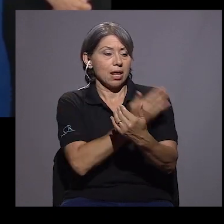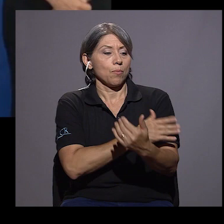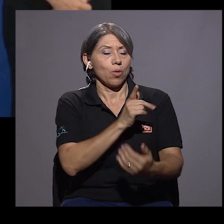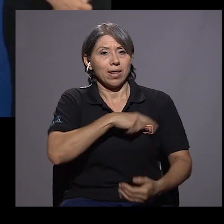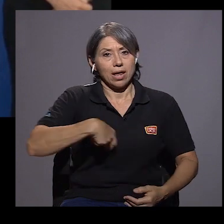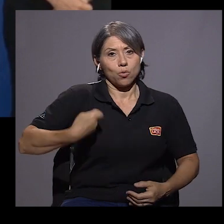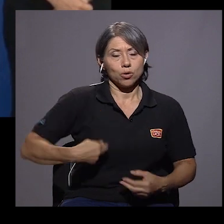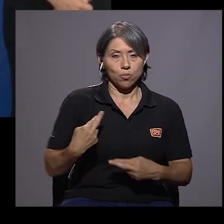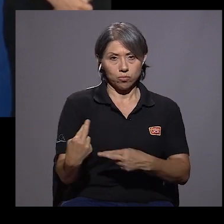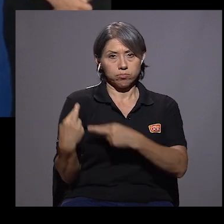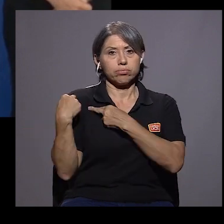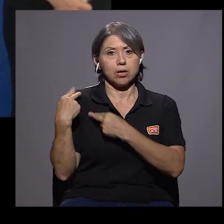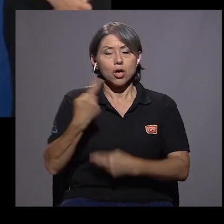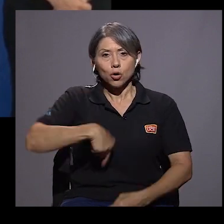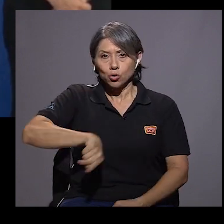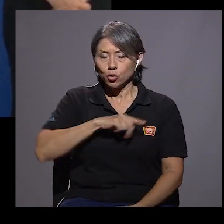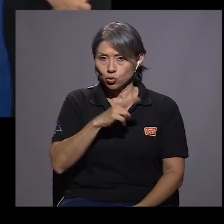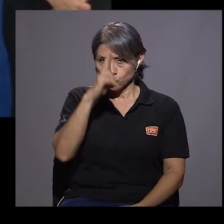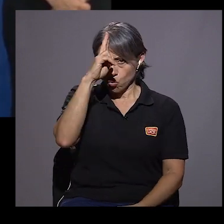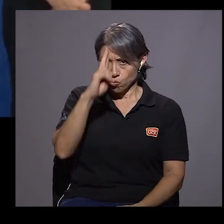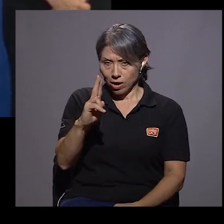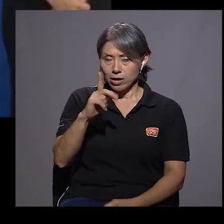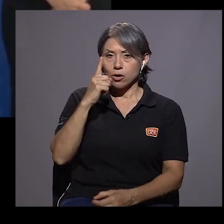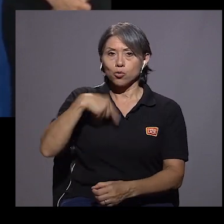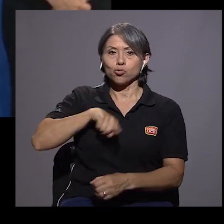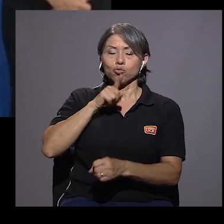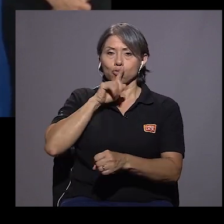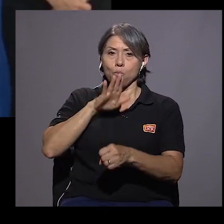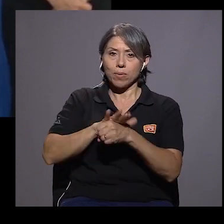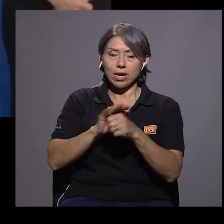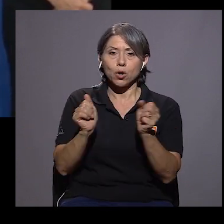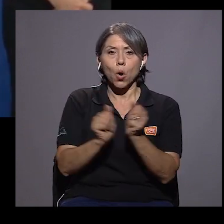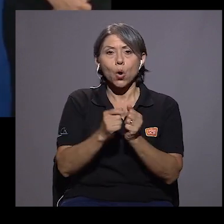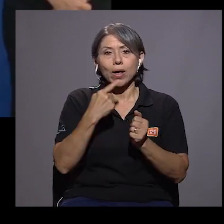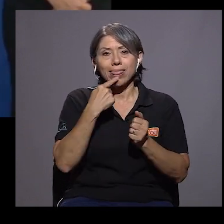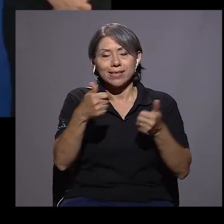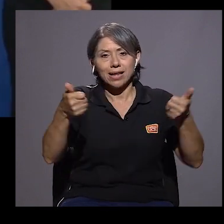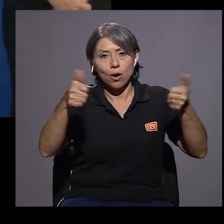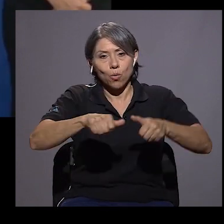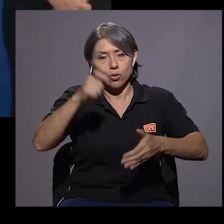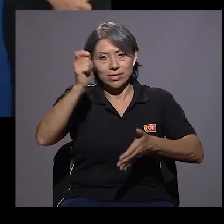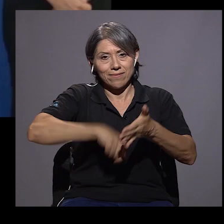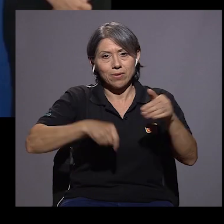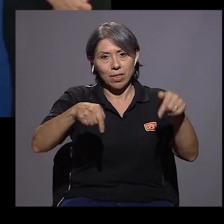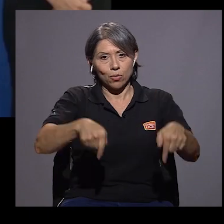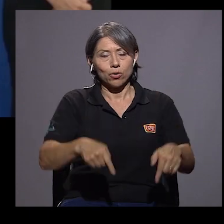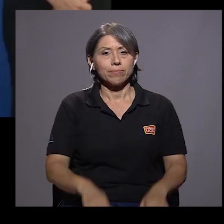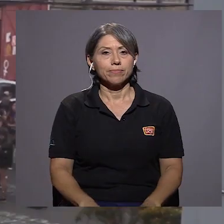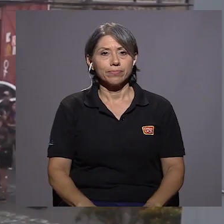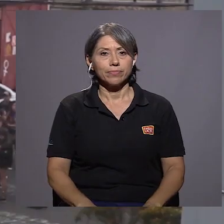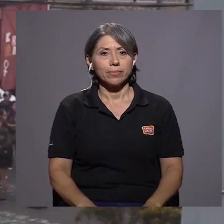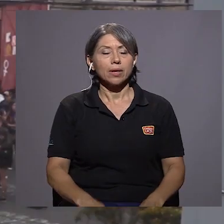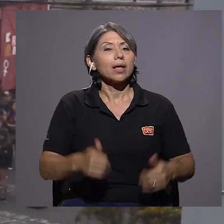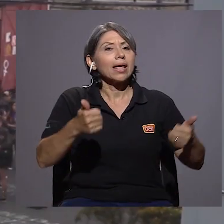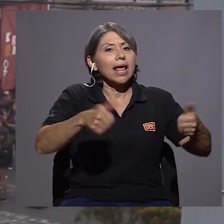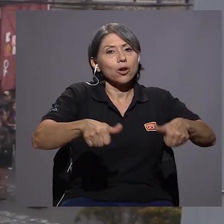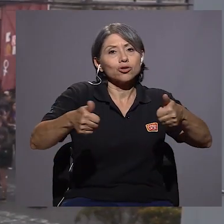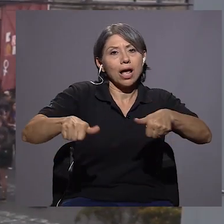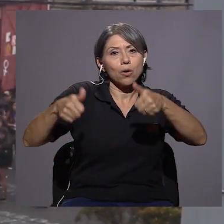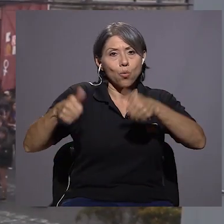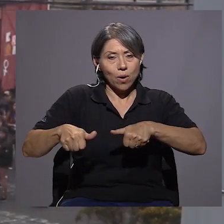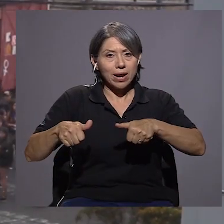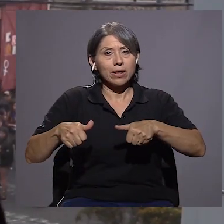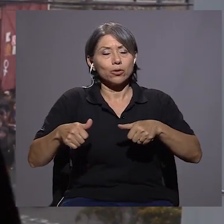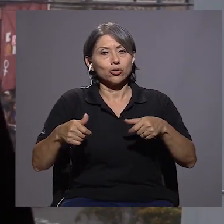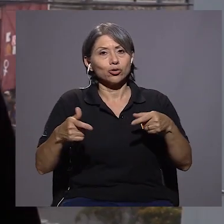toca, vamos a honrar y a cumplir con lo contenido en el acuerdo que se ha firmado el día de hoy. Que los